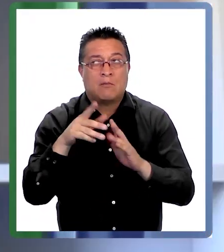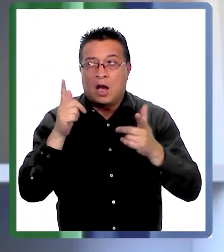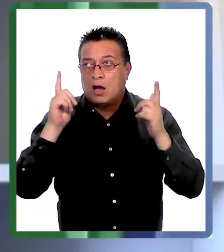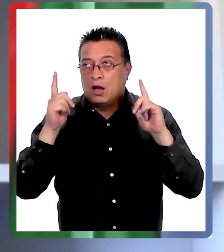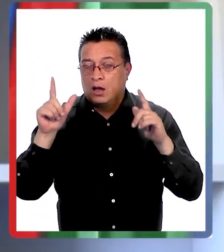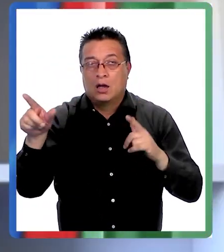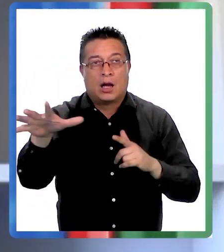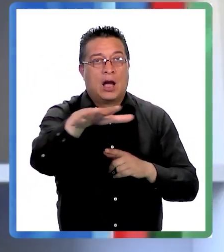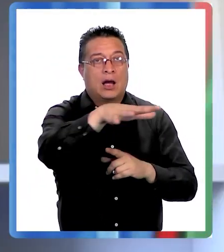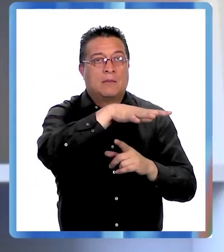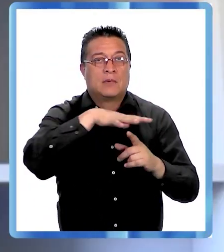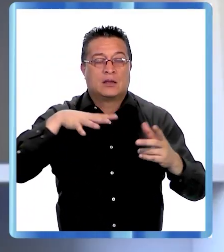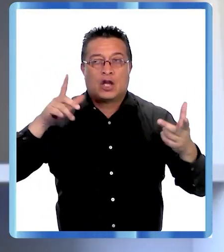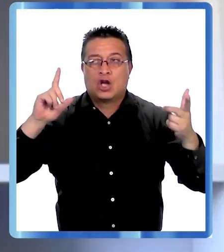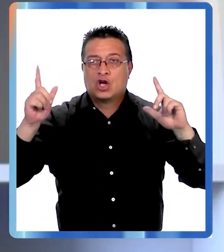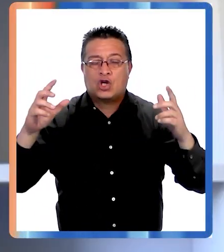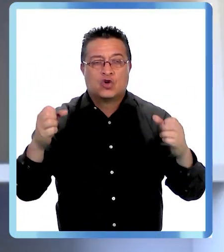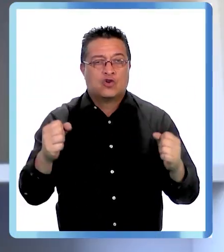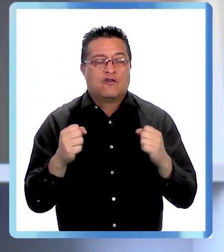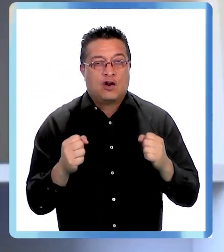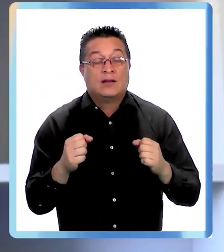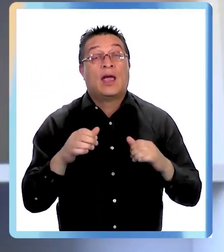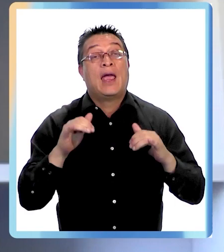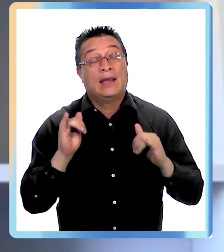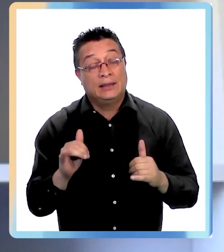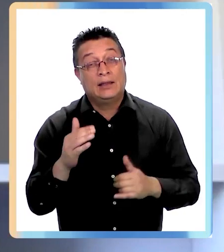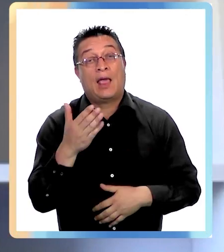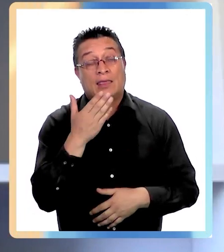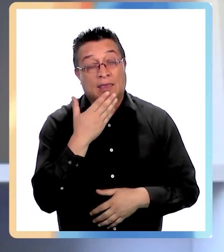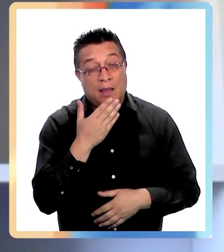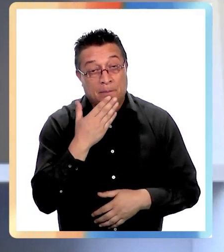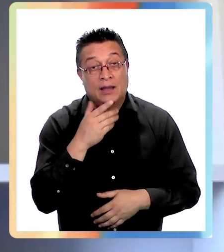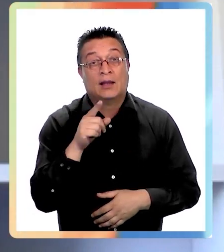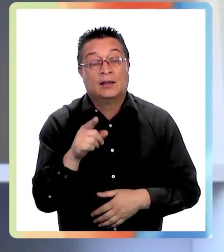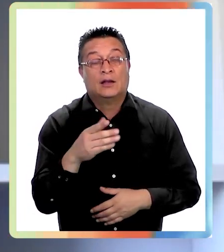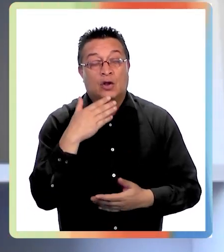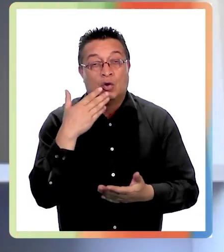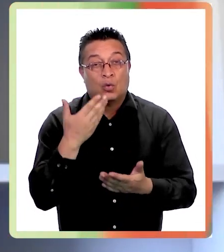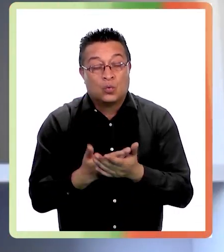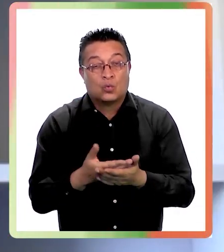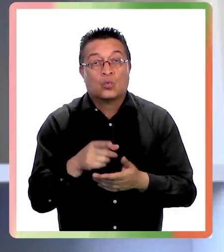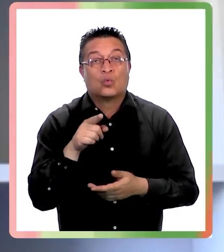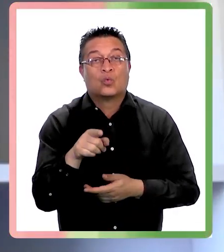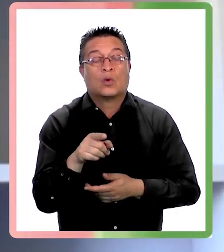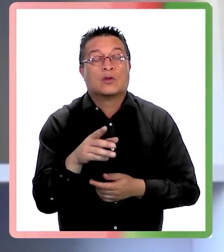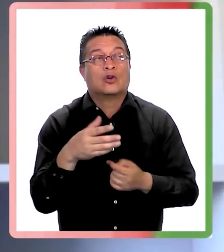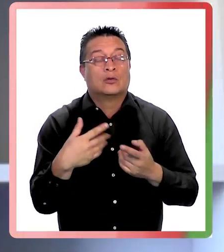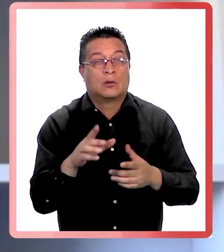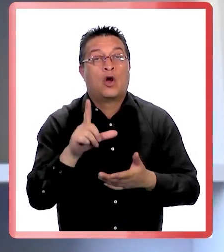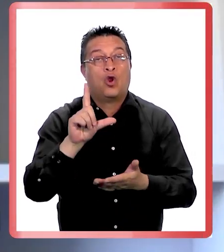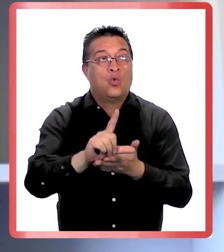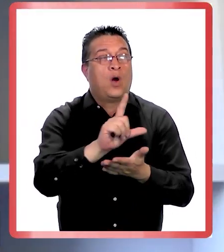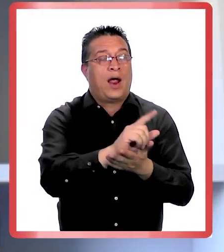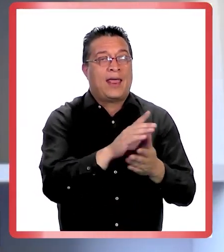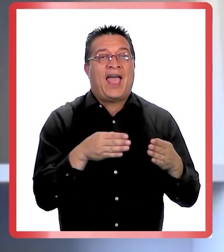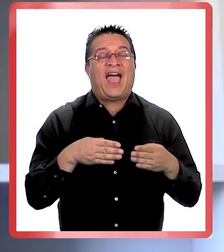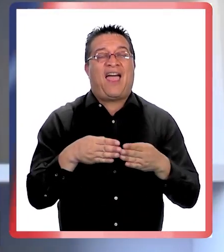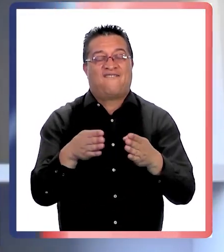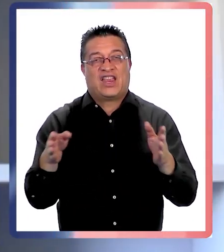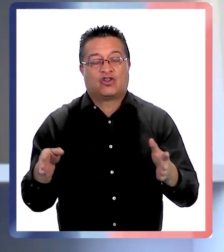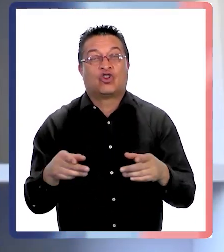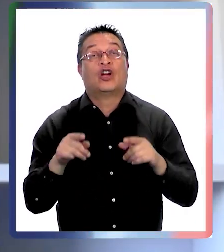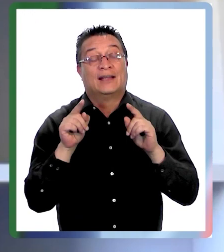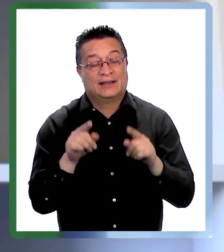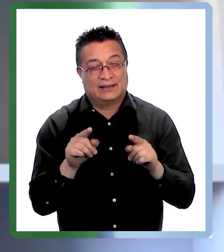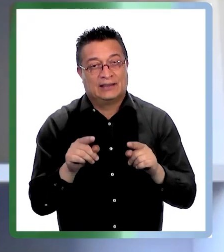ambientes ruidosos, eh, y también cuando están en lugares abiertos, en el